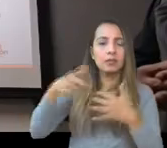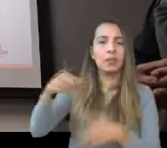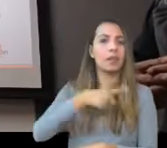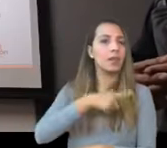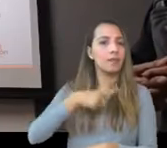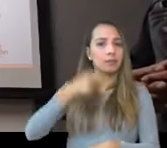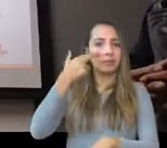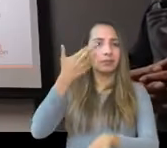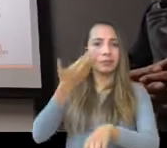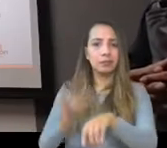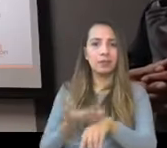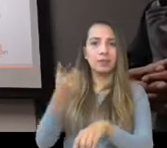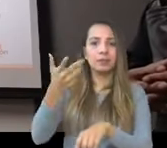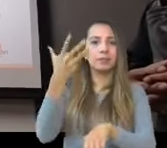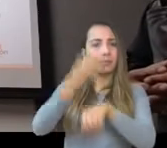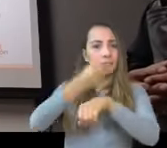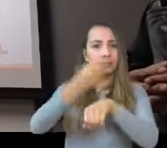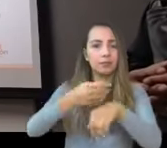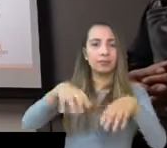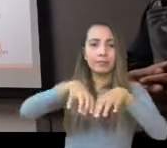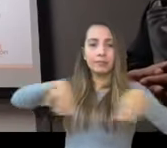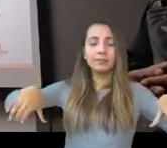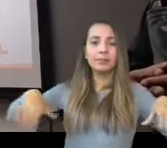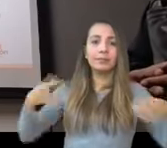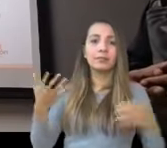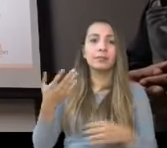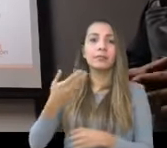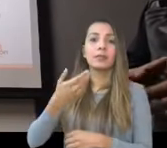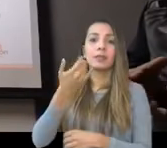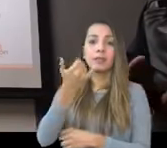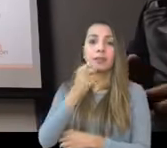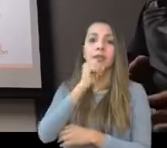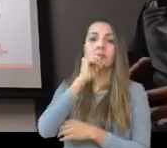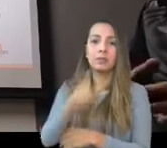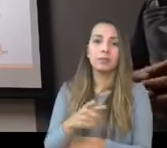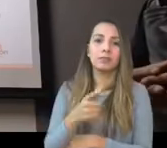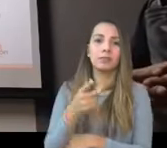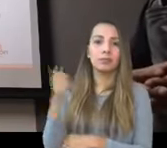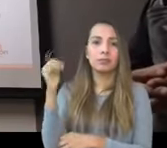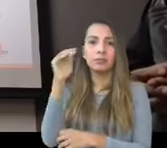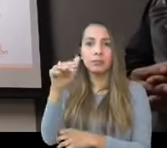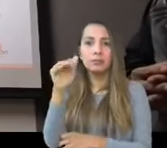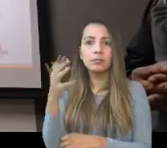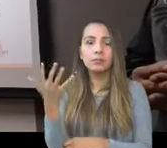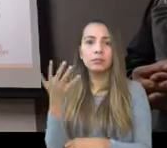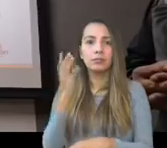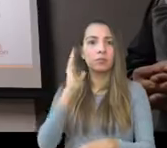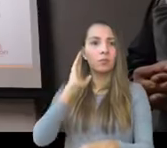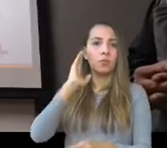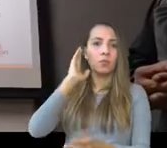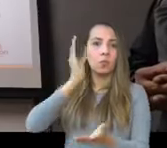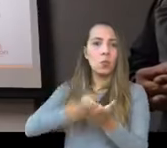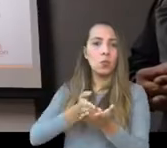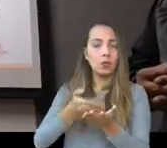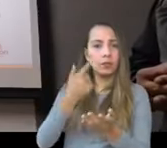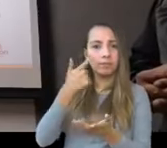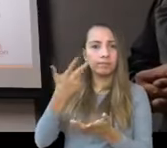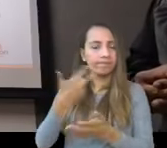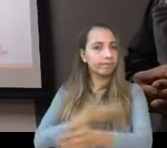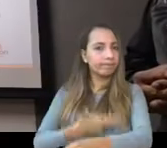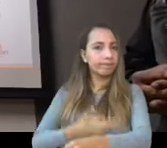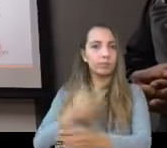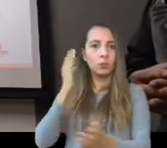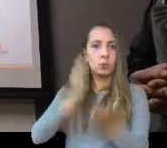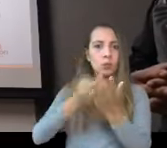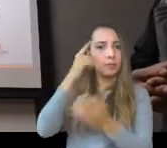que entre en reparación, pero que además están buscando la manera de sancionar ante tal irresponsabilidad a la